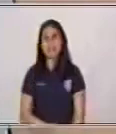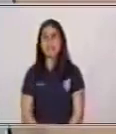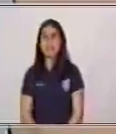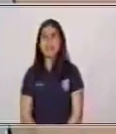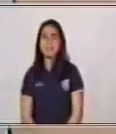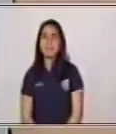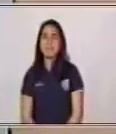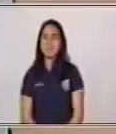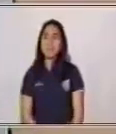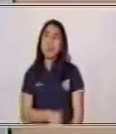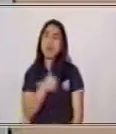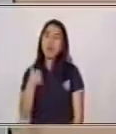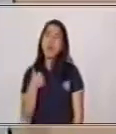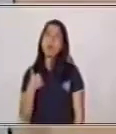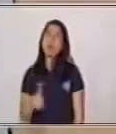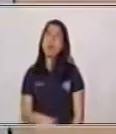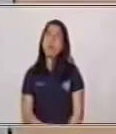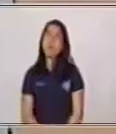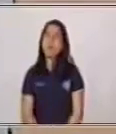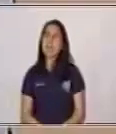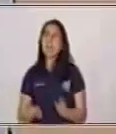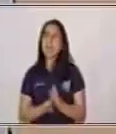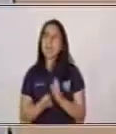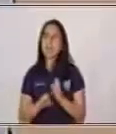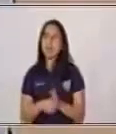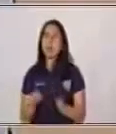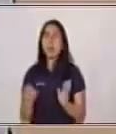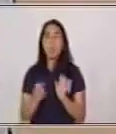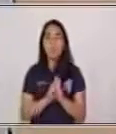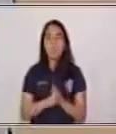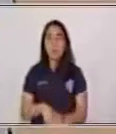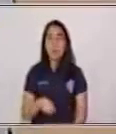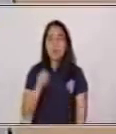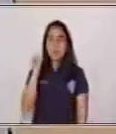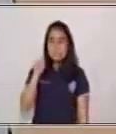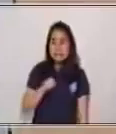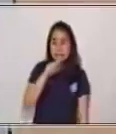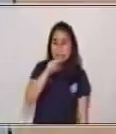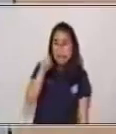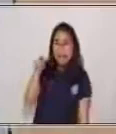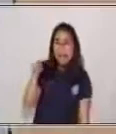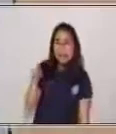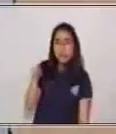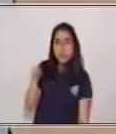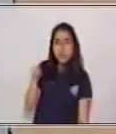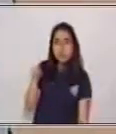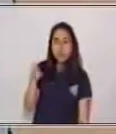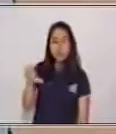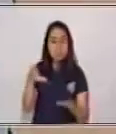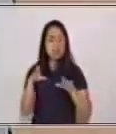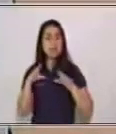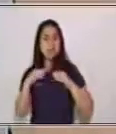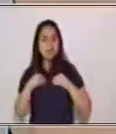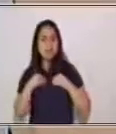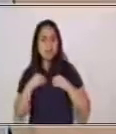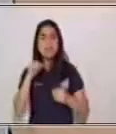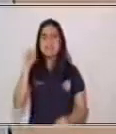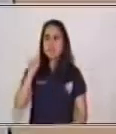ellos acceden, sí irá. ¿Cuál de los dos sí crees tú que se tilda? ¿El primero o el